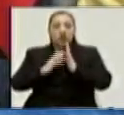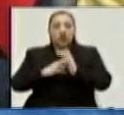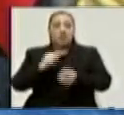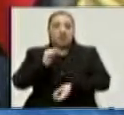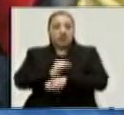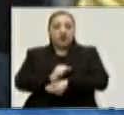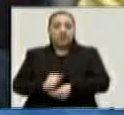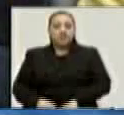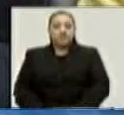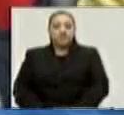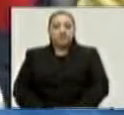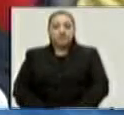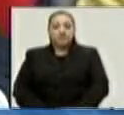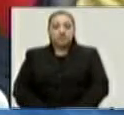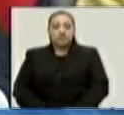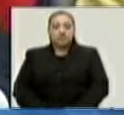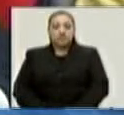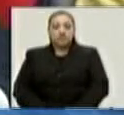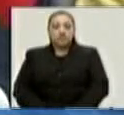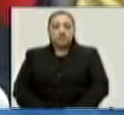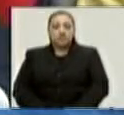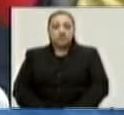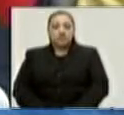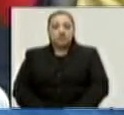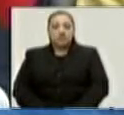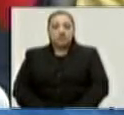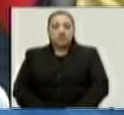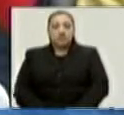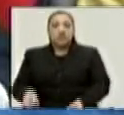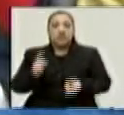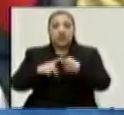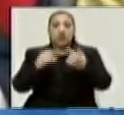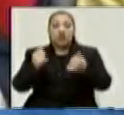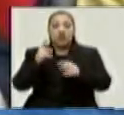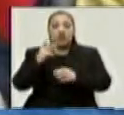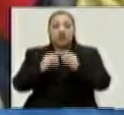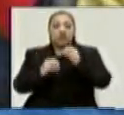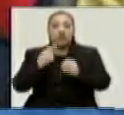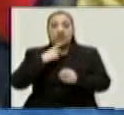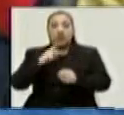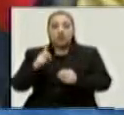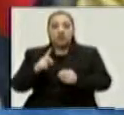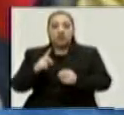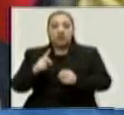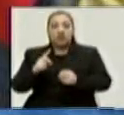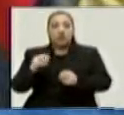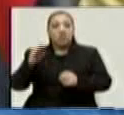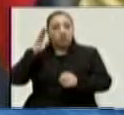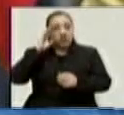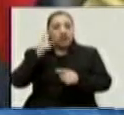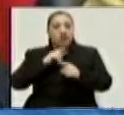Penal, respectivamente. A la fecha, esta denuncia se encuentra en investigación policial.